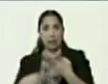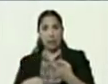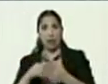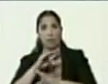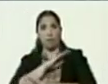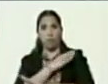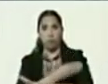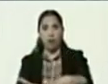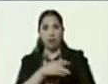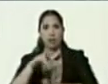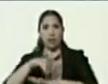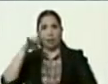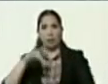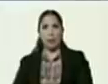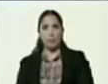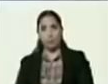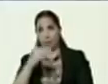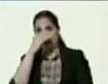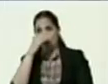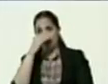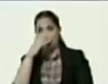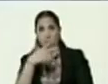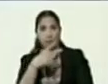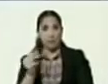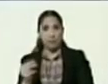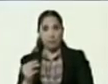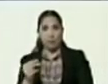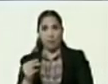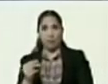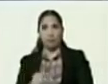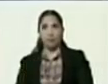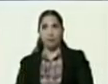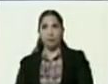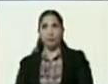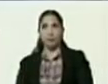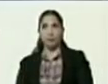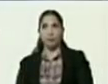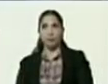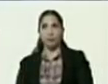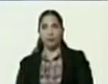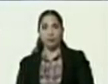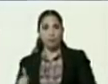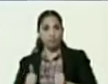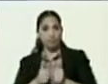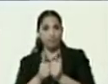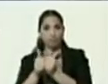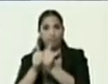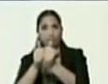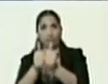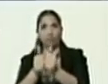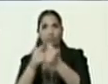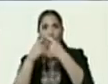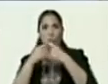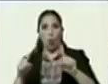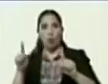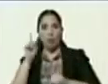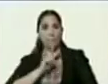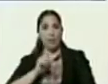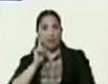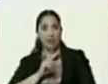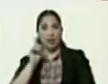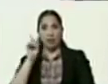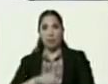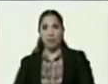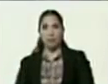fácticas criminales o no que los acompañan. La otra mentira que se derrumba